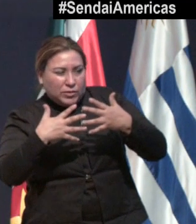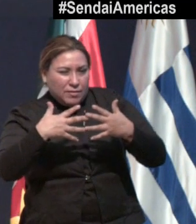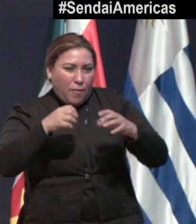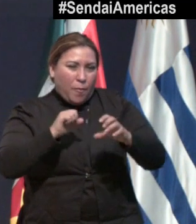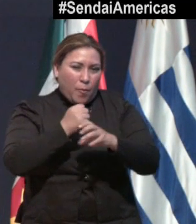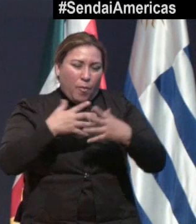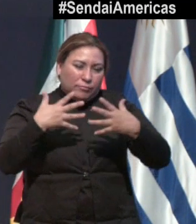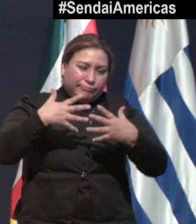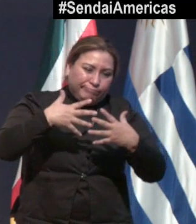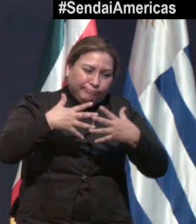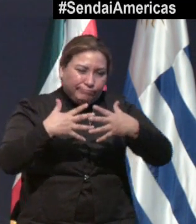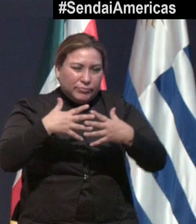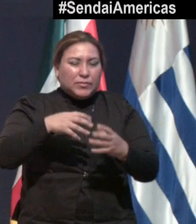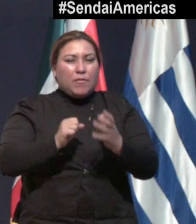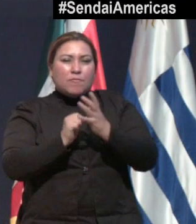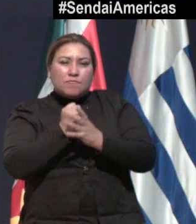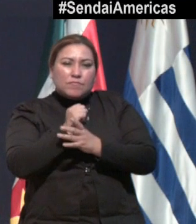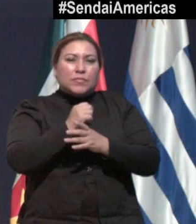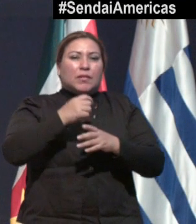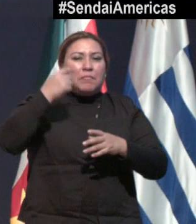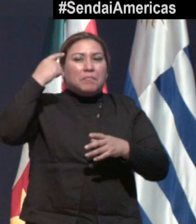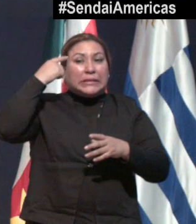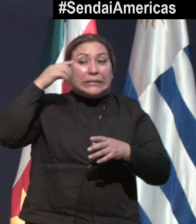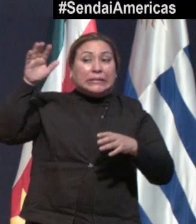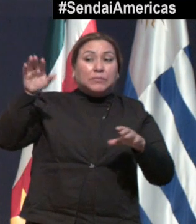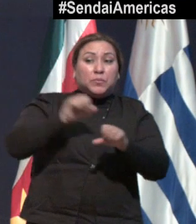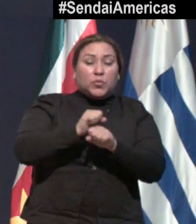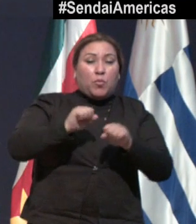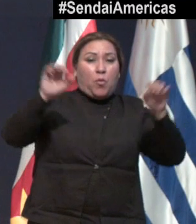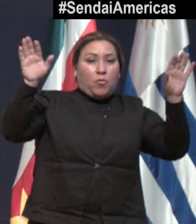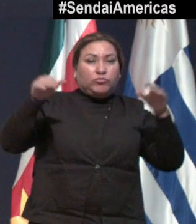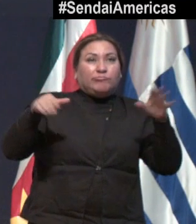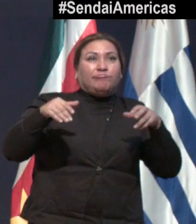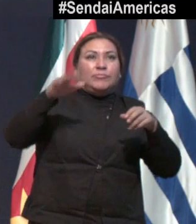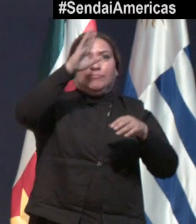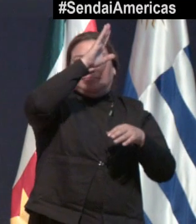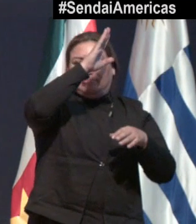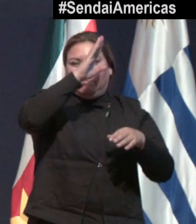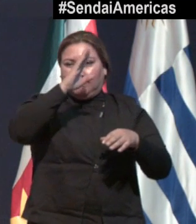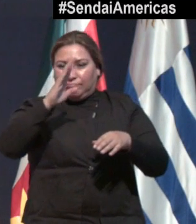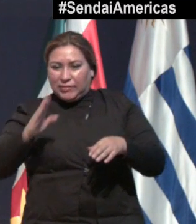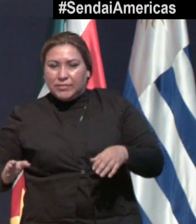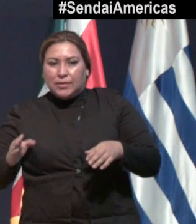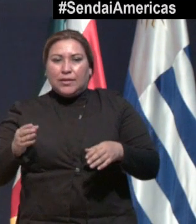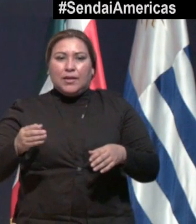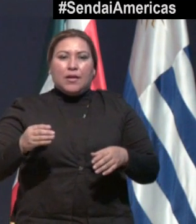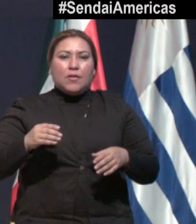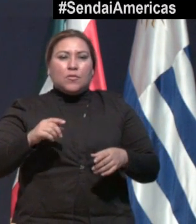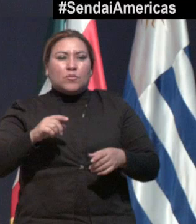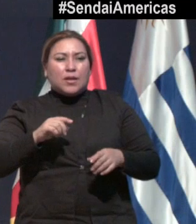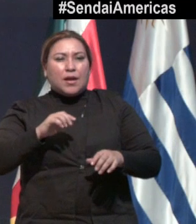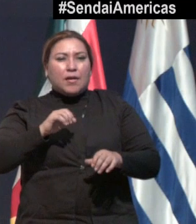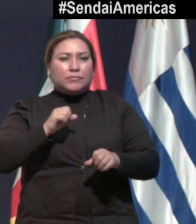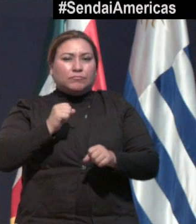la posibilidad, tal vez por primera vez, de ver cómo realmente transversalizamos un tratamiento de